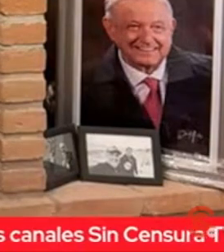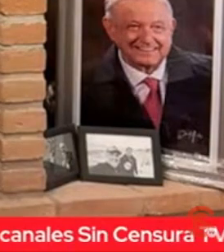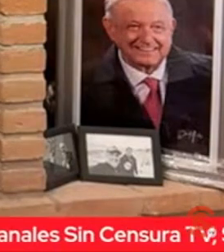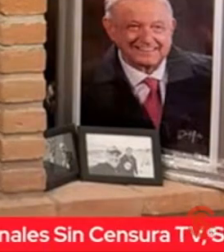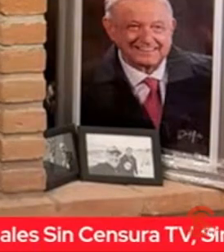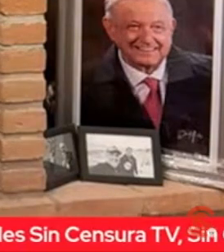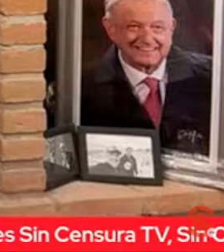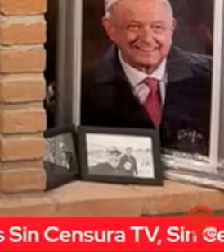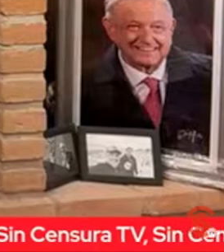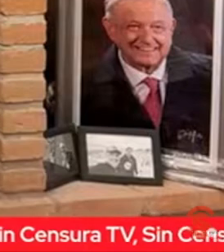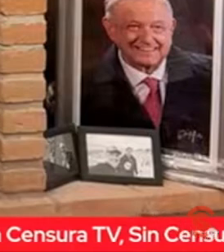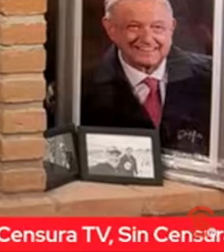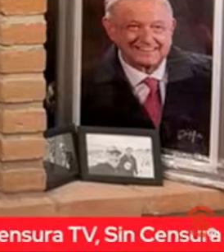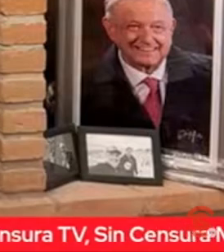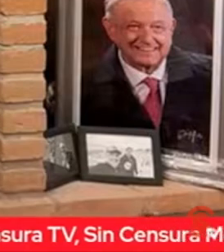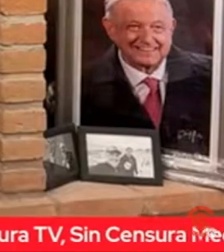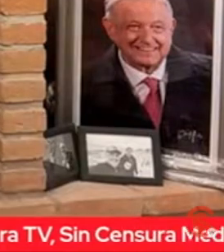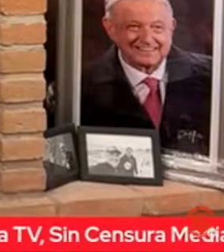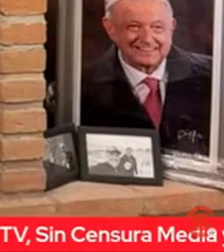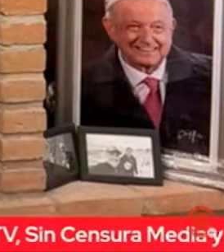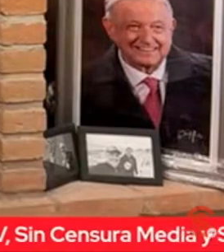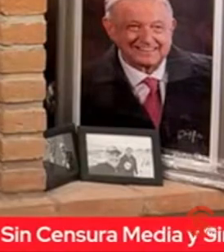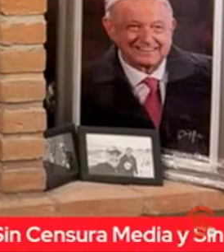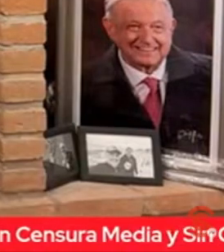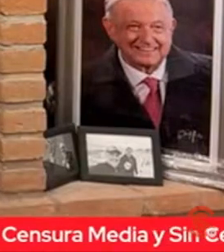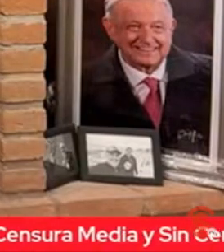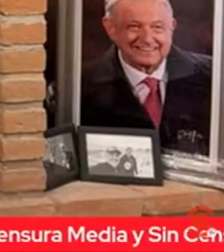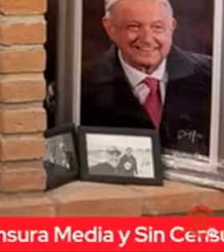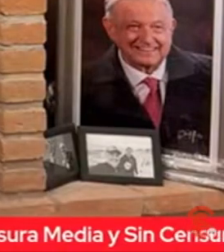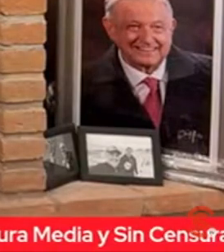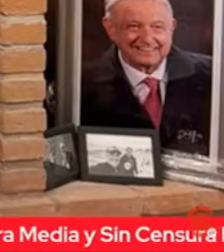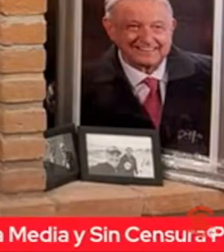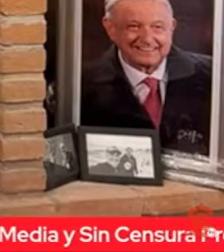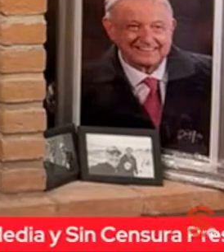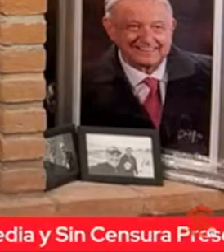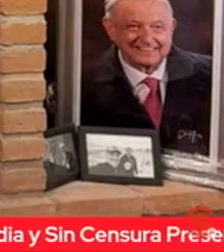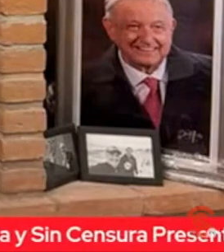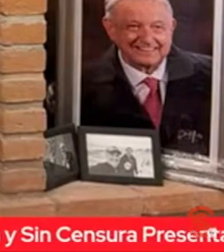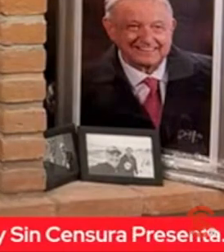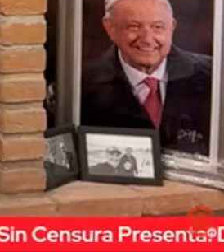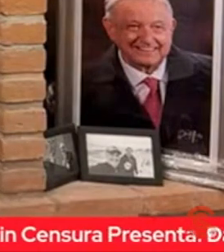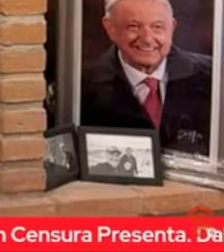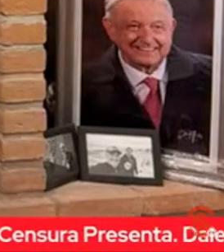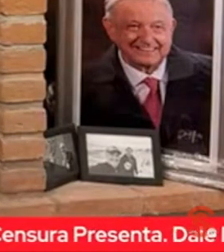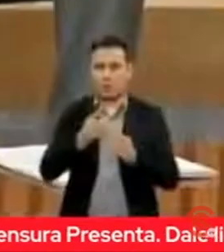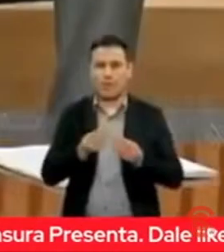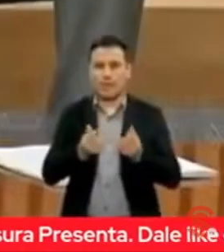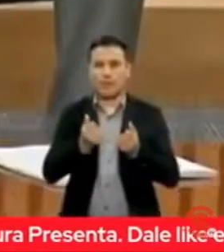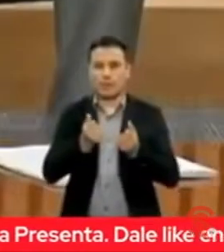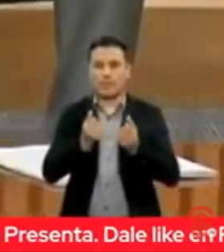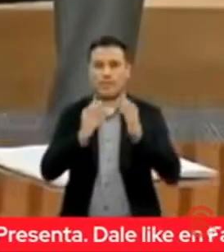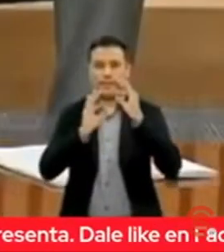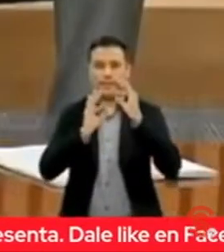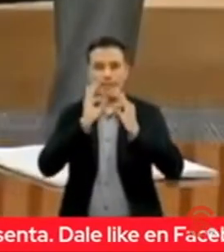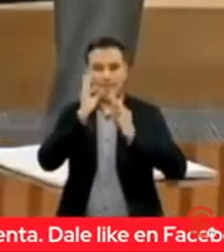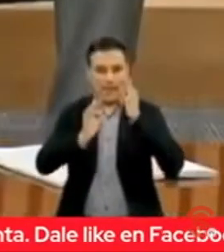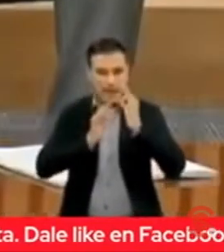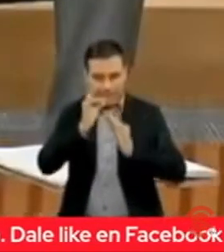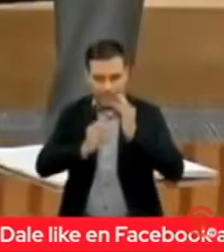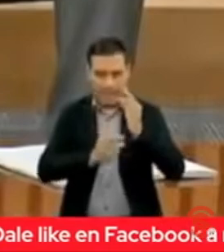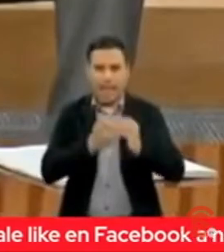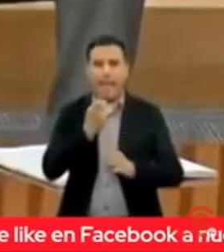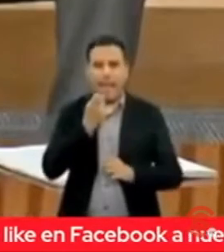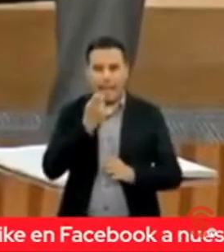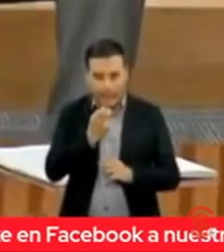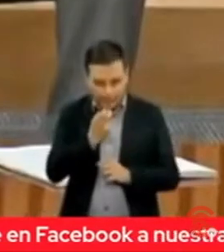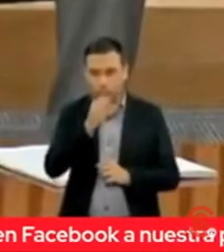torno, en torno a este tema de los acordeones. Considerar para su